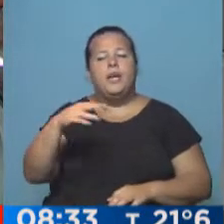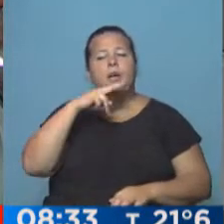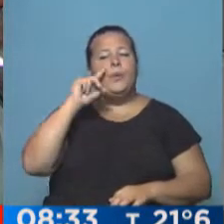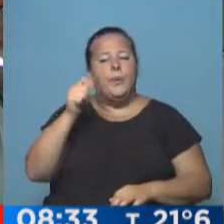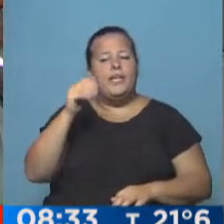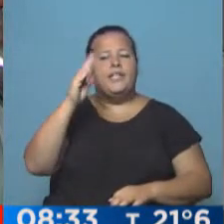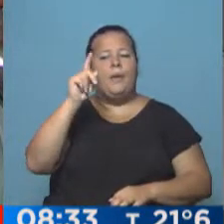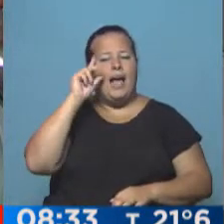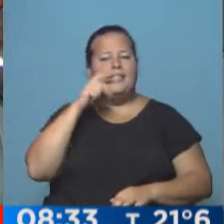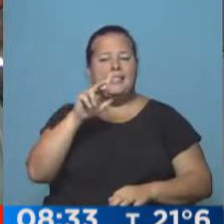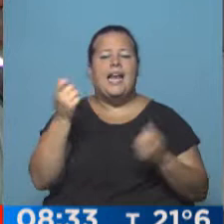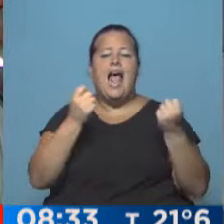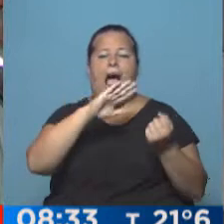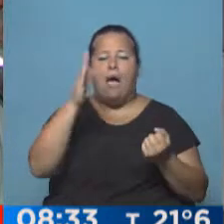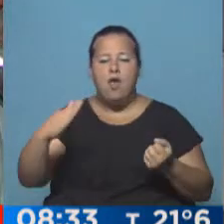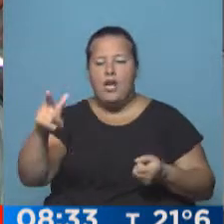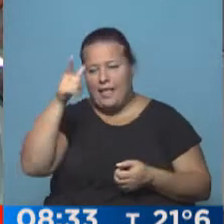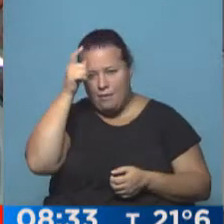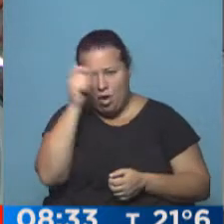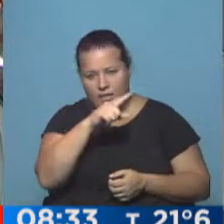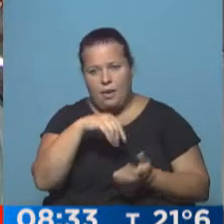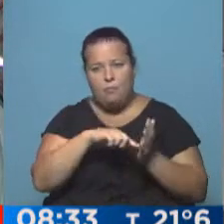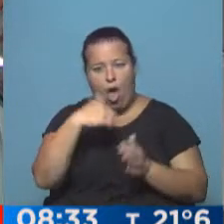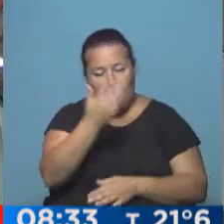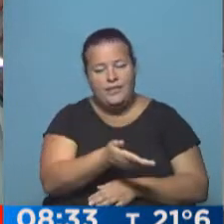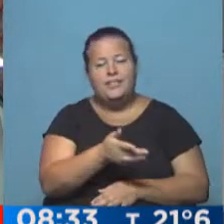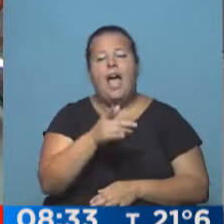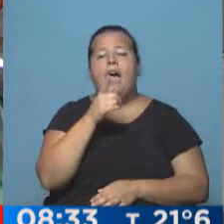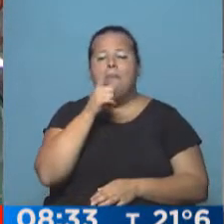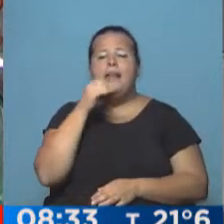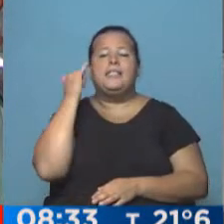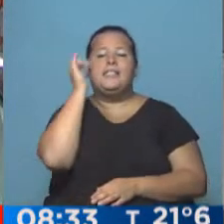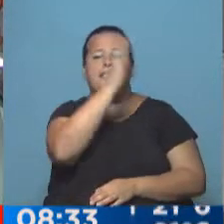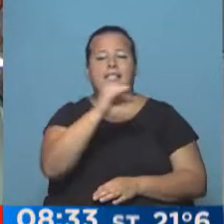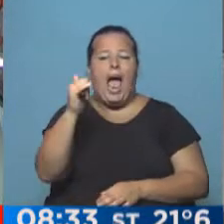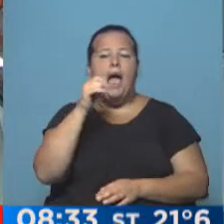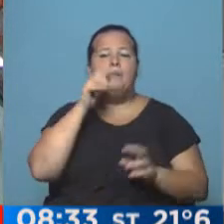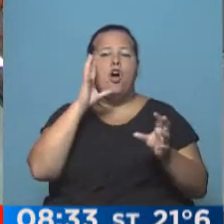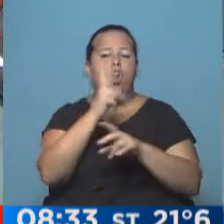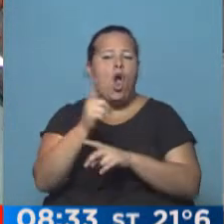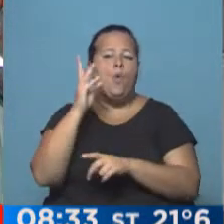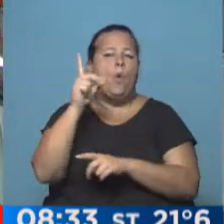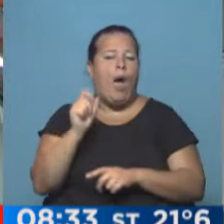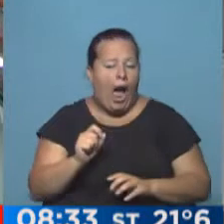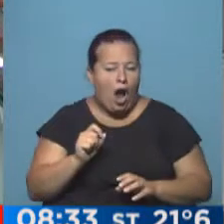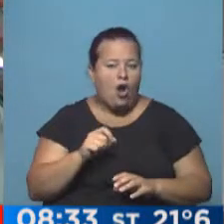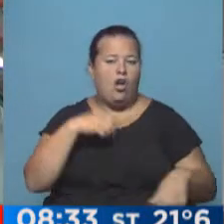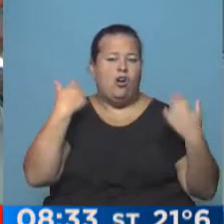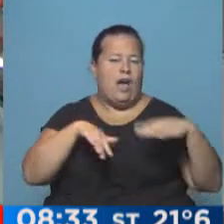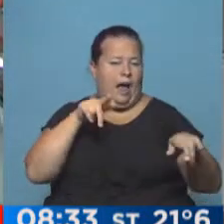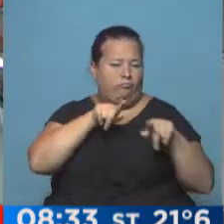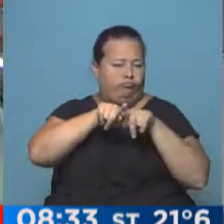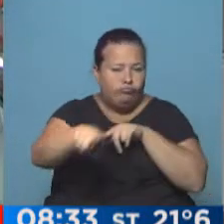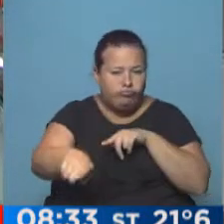una camioneta de la policía bonaerense aparentemente respondía a un llamado de un supuesto robo en un banco, iba muy